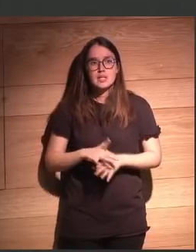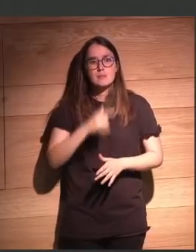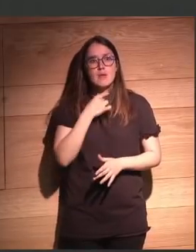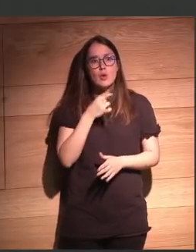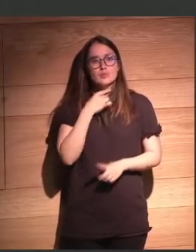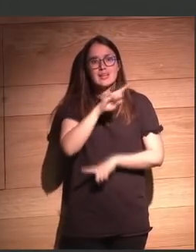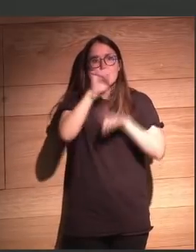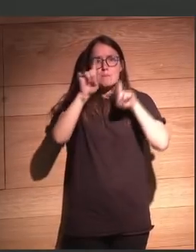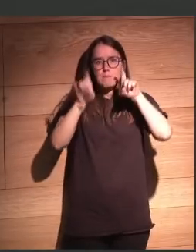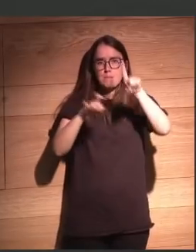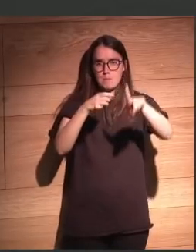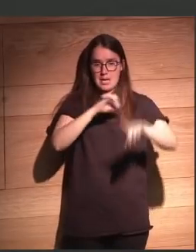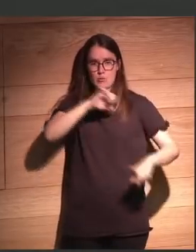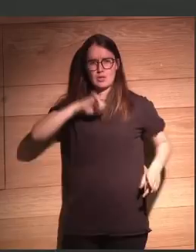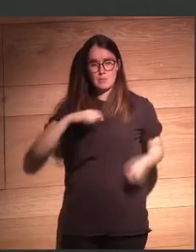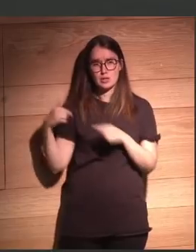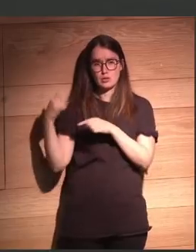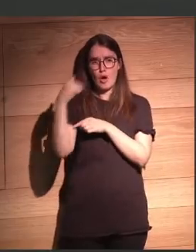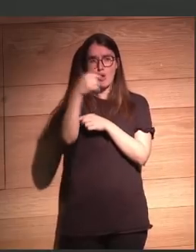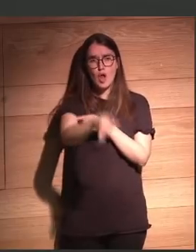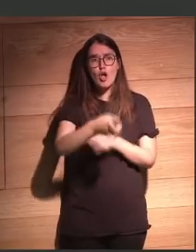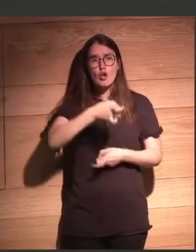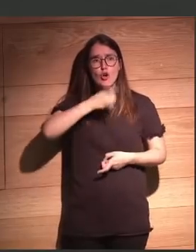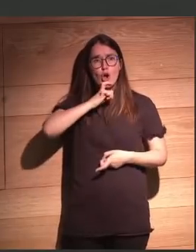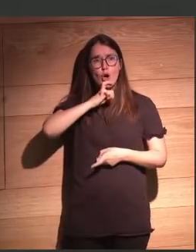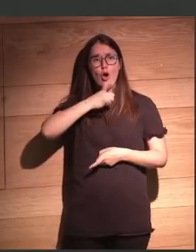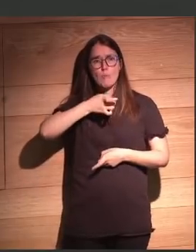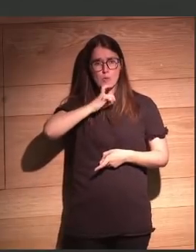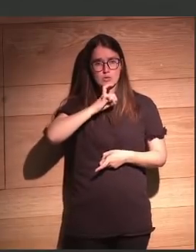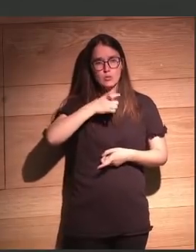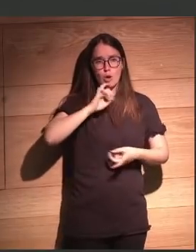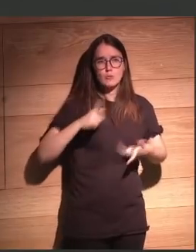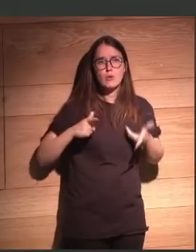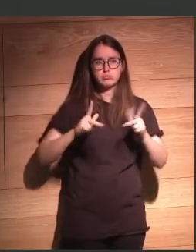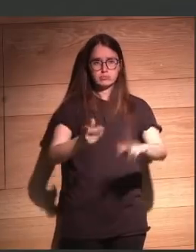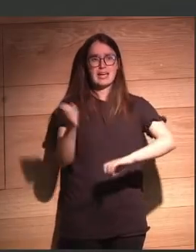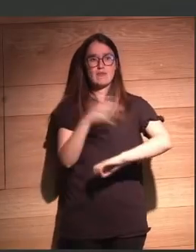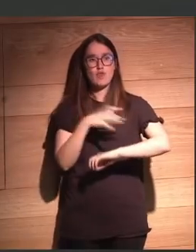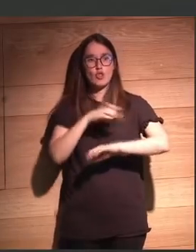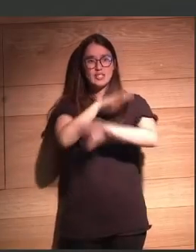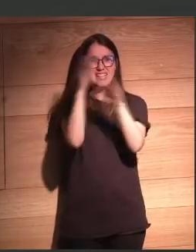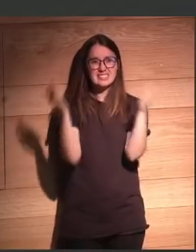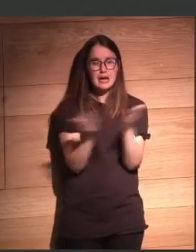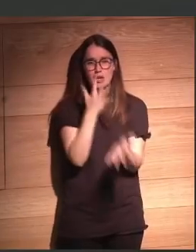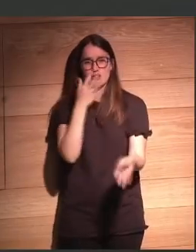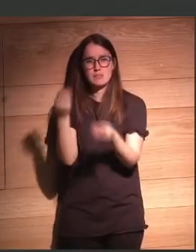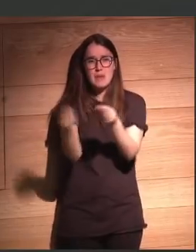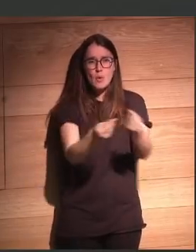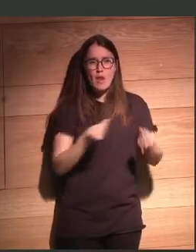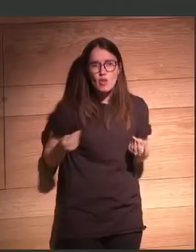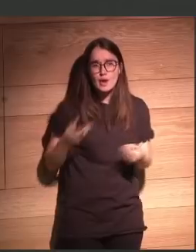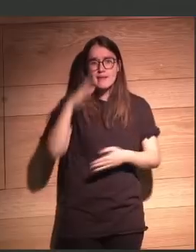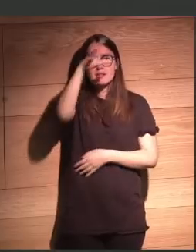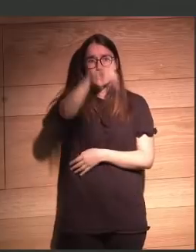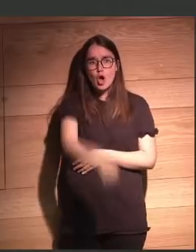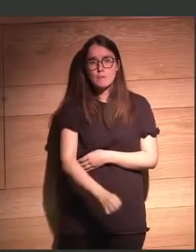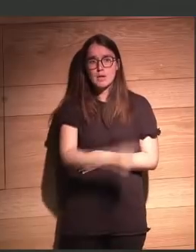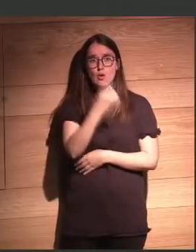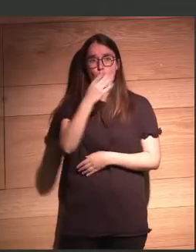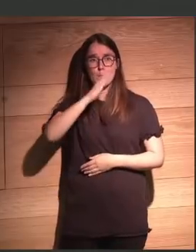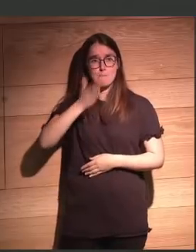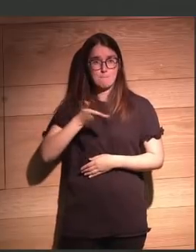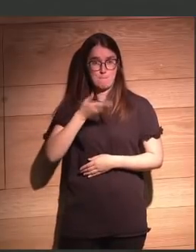gustaría preguntarme, que me lo pregunto todos los días, ¿cómo se ha dejado que fondos extranjeros especuladores compren un